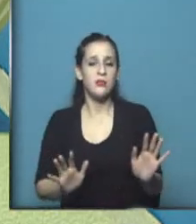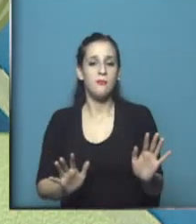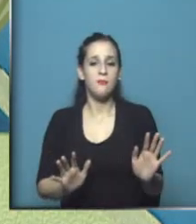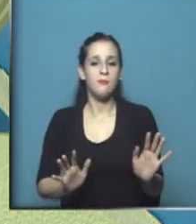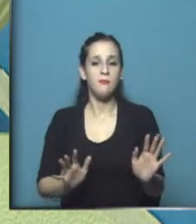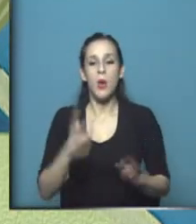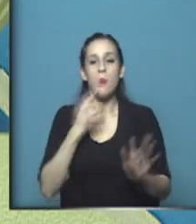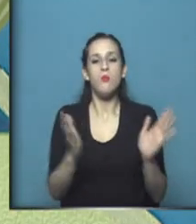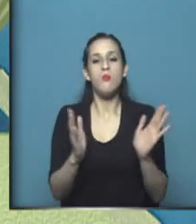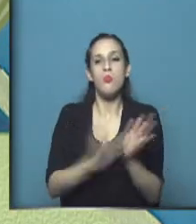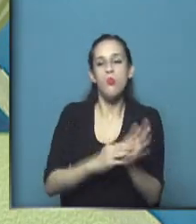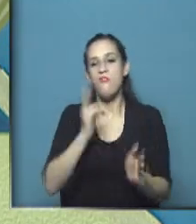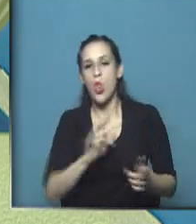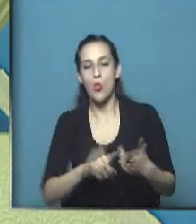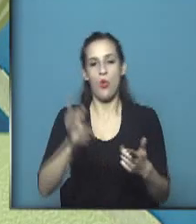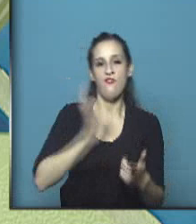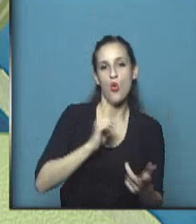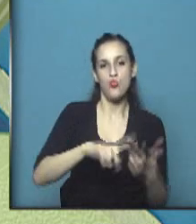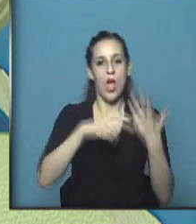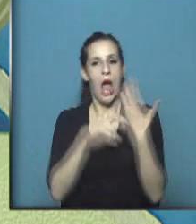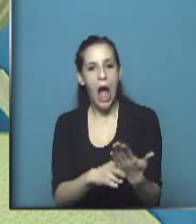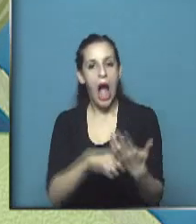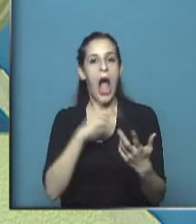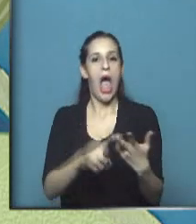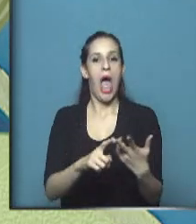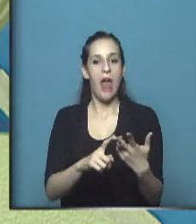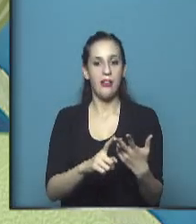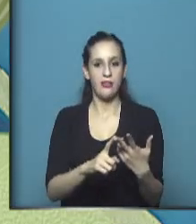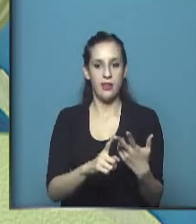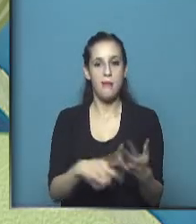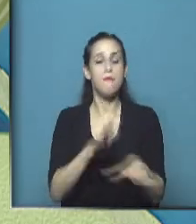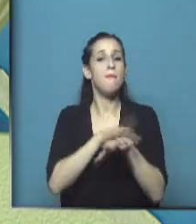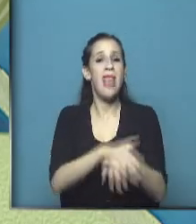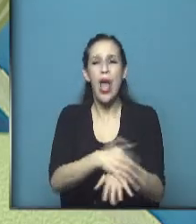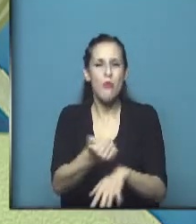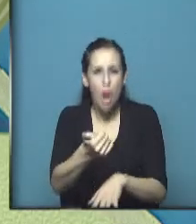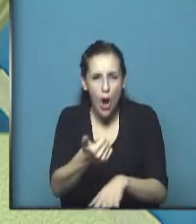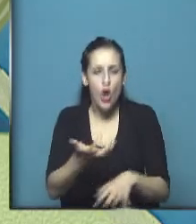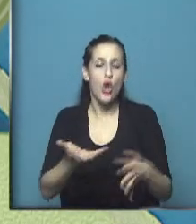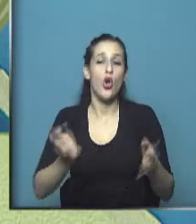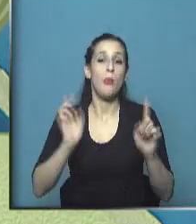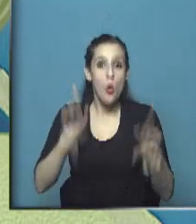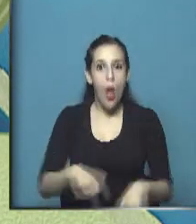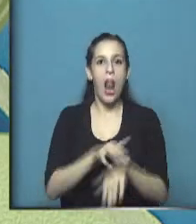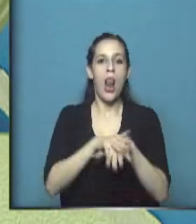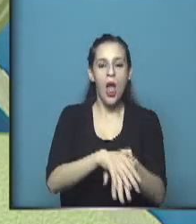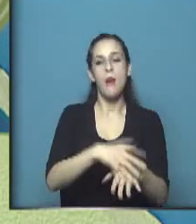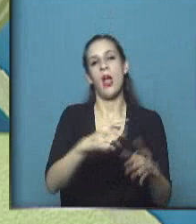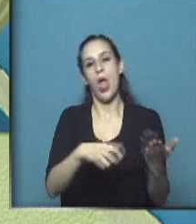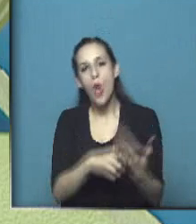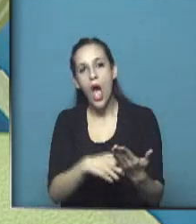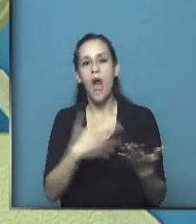uno prueba todo, come verduras, frutas, carnes, aunque sea esporádico el pescado en la Argentina, pero usa las carnes, o